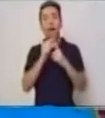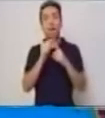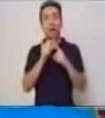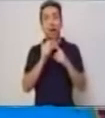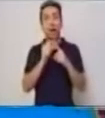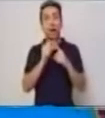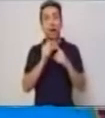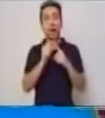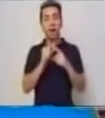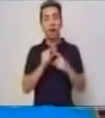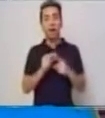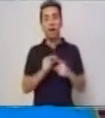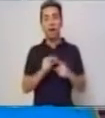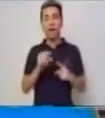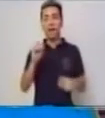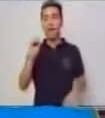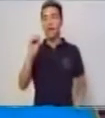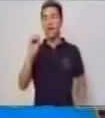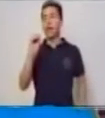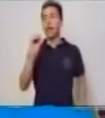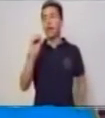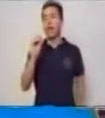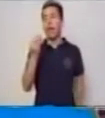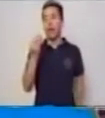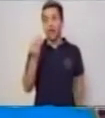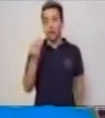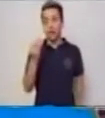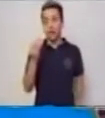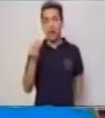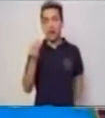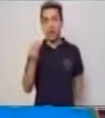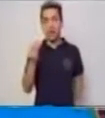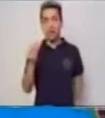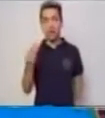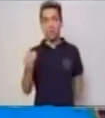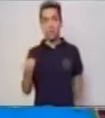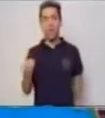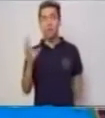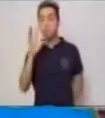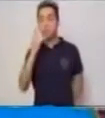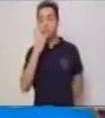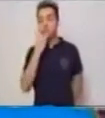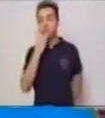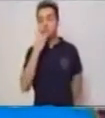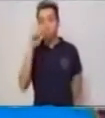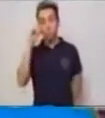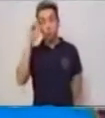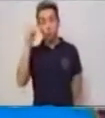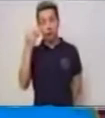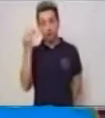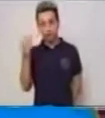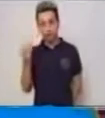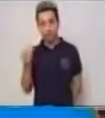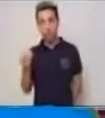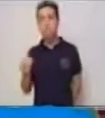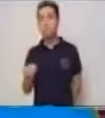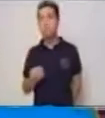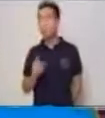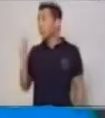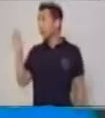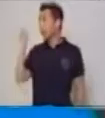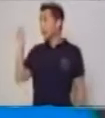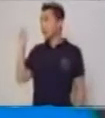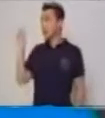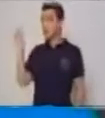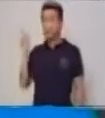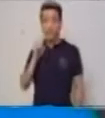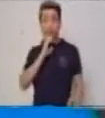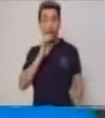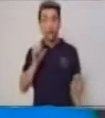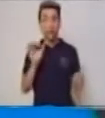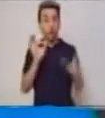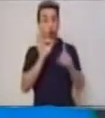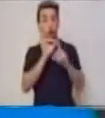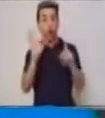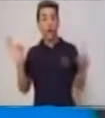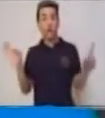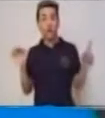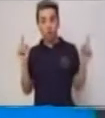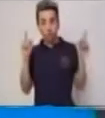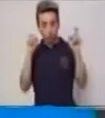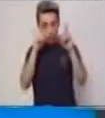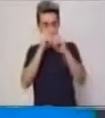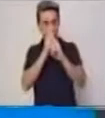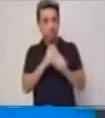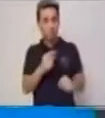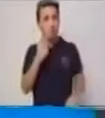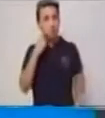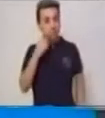esta va a ser una oración compleja. Notemos las